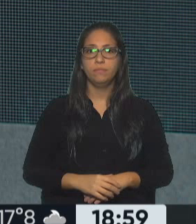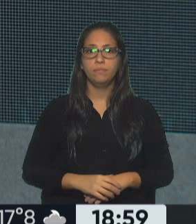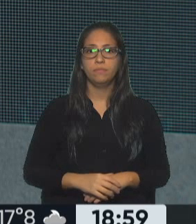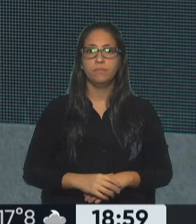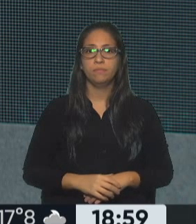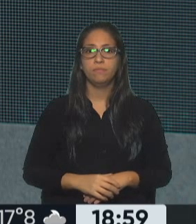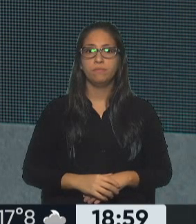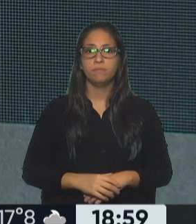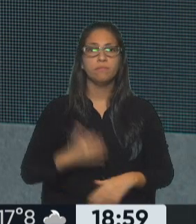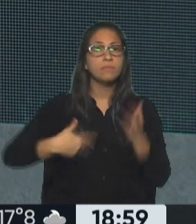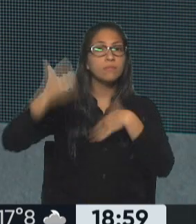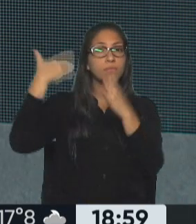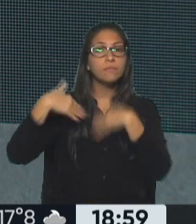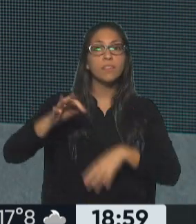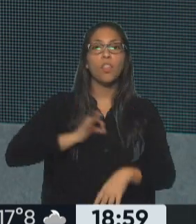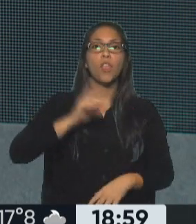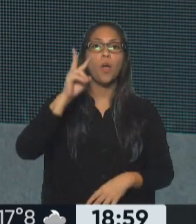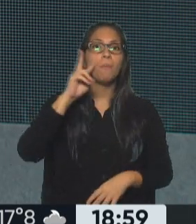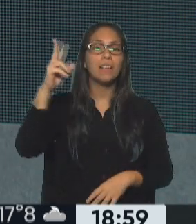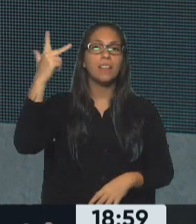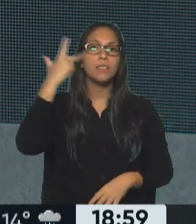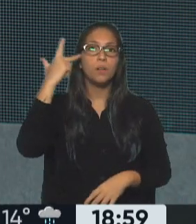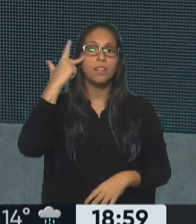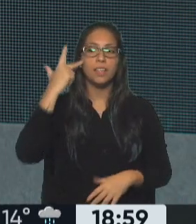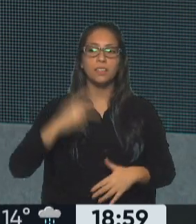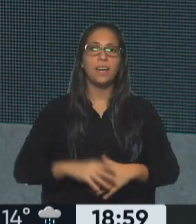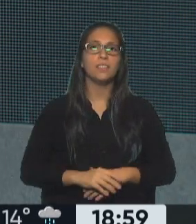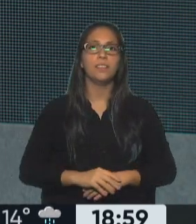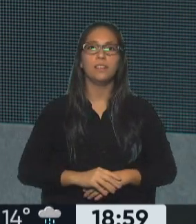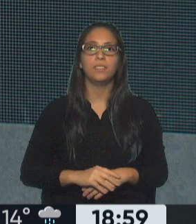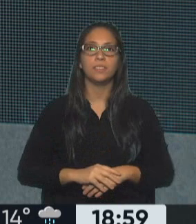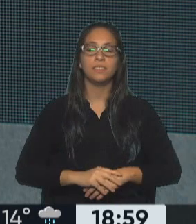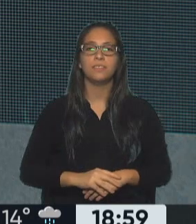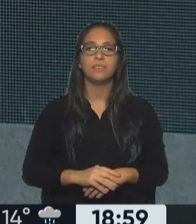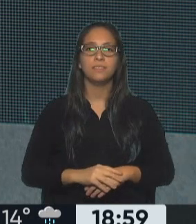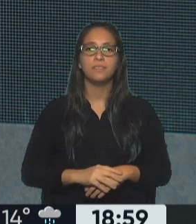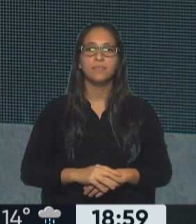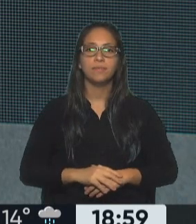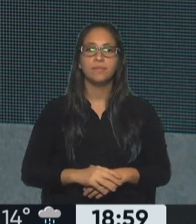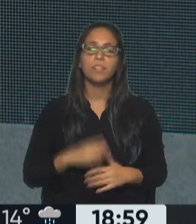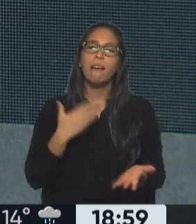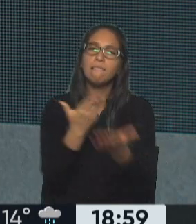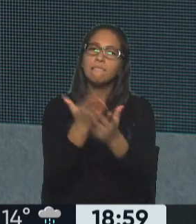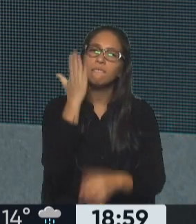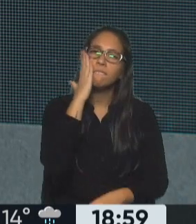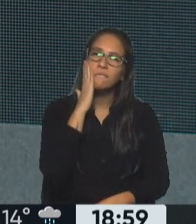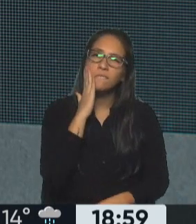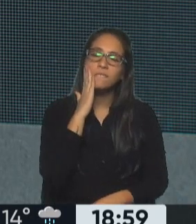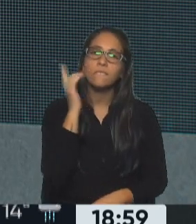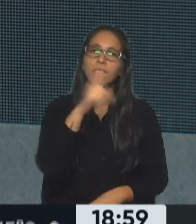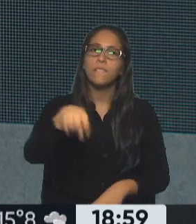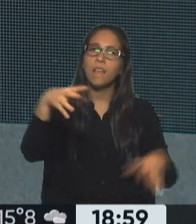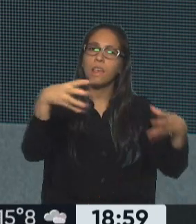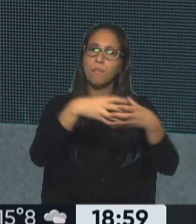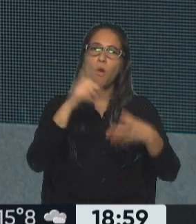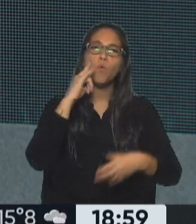todo pasó en el 2018 tan lejos y tan cerca le pido un favor querido equipo Gustavo